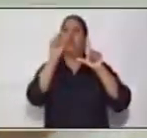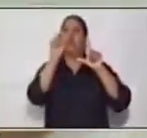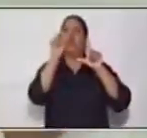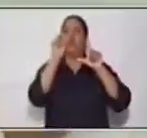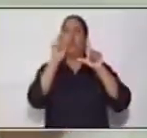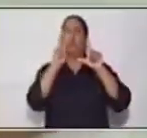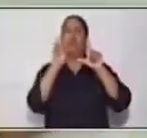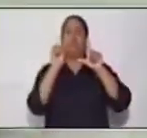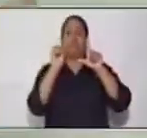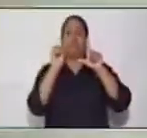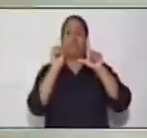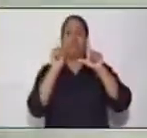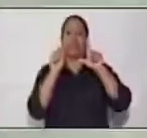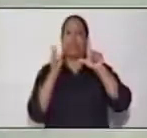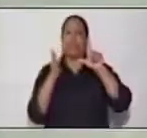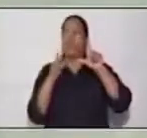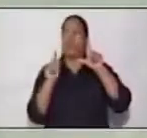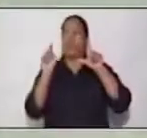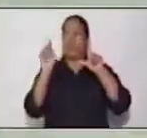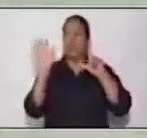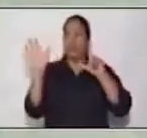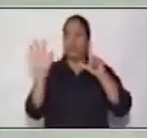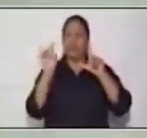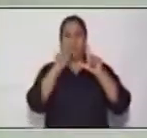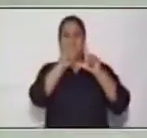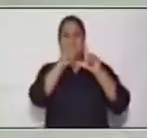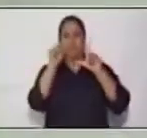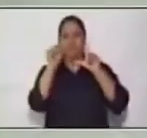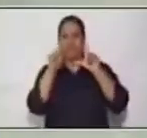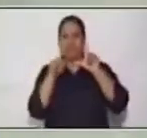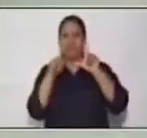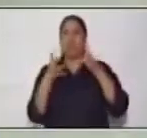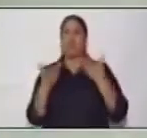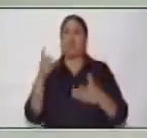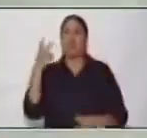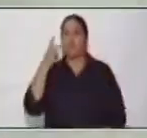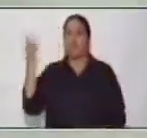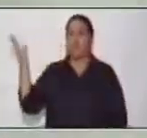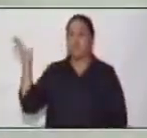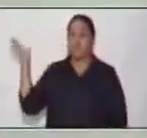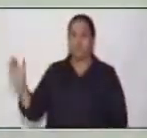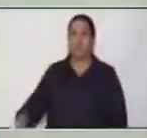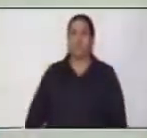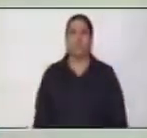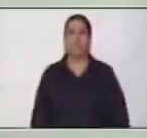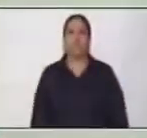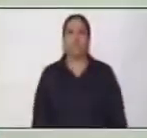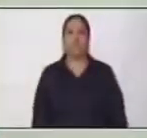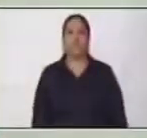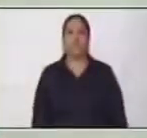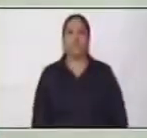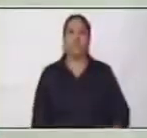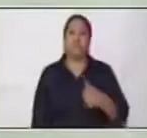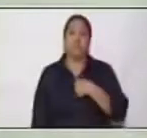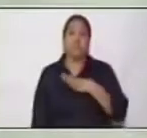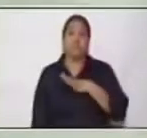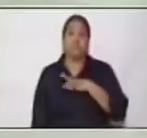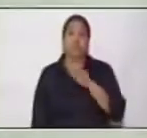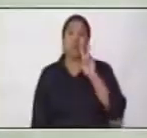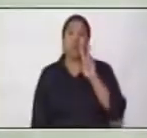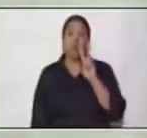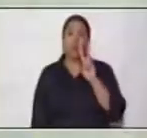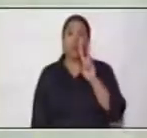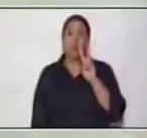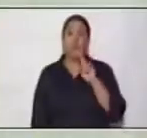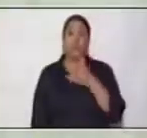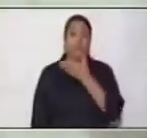24,20. Y subimos. Ahí deja tu dedito y aquí. Entonces yo ya tengo mis dos y puedo entonces marcar